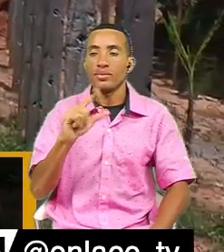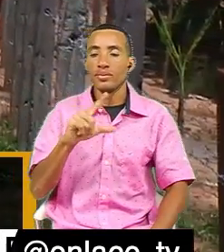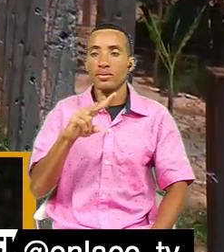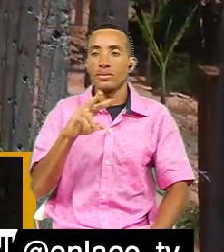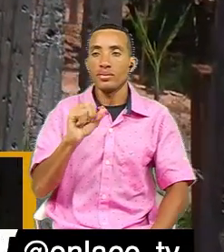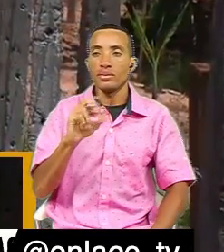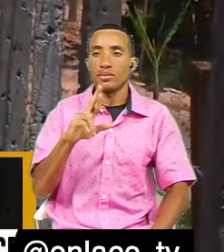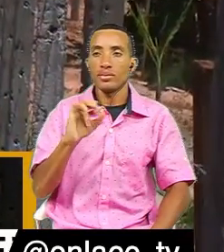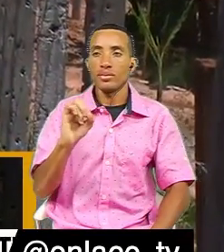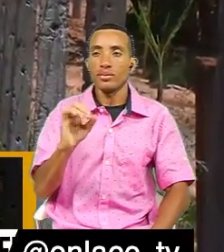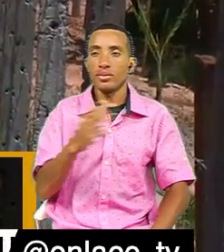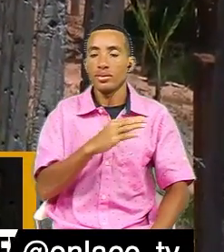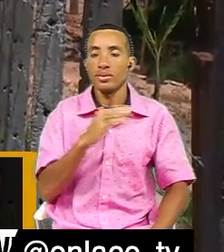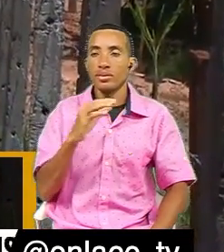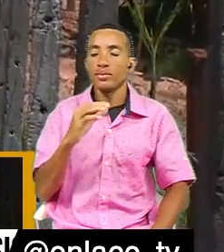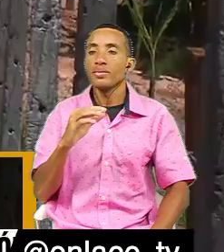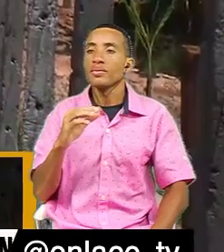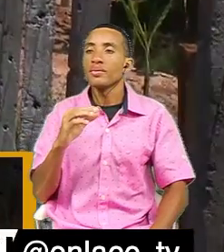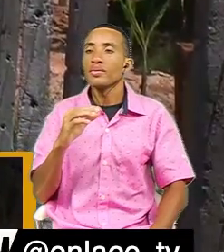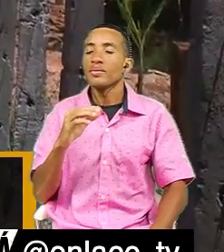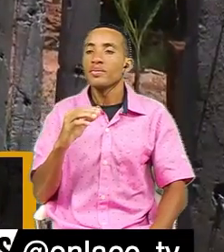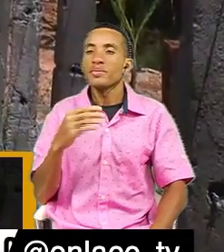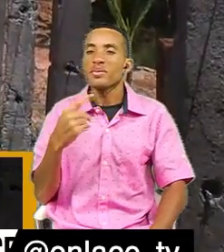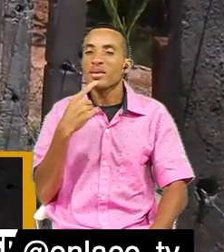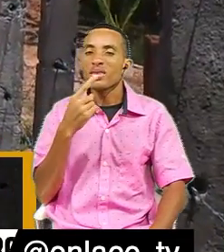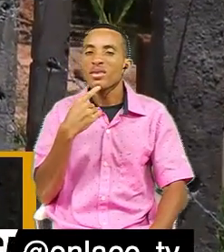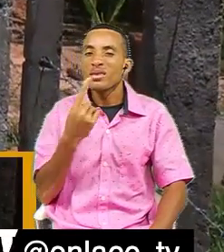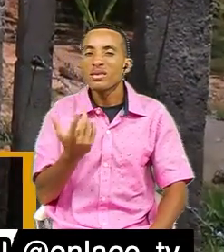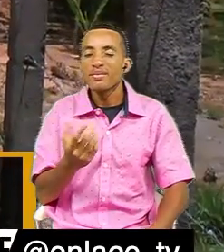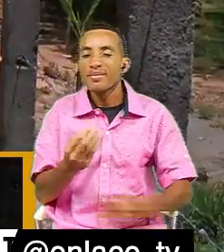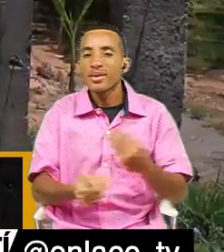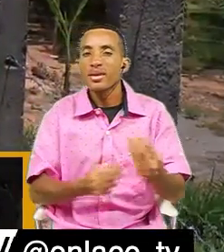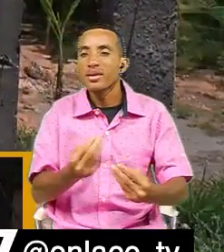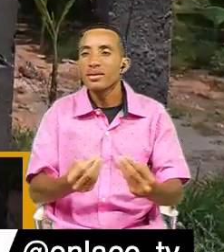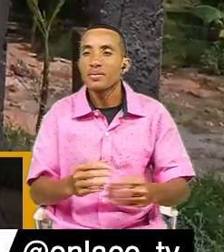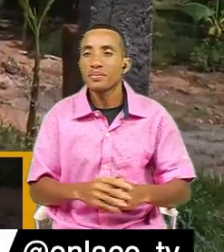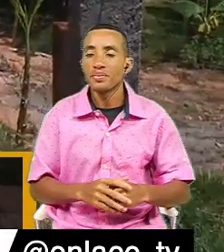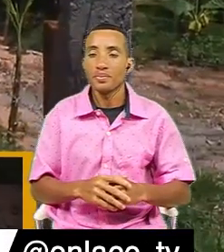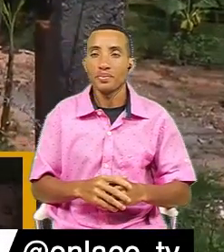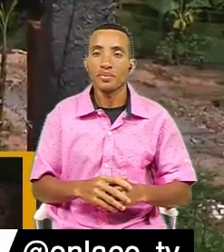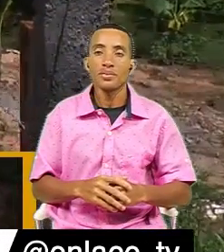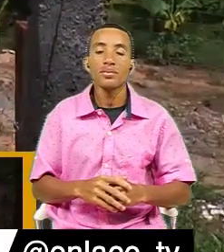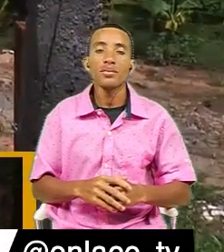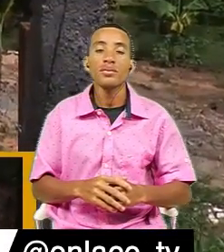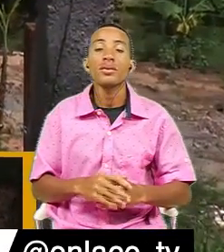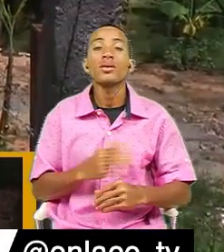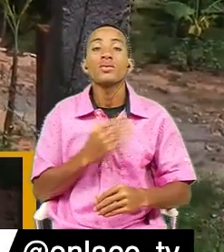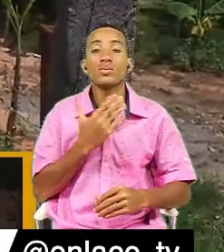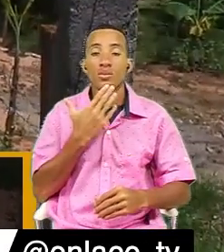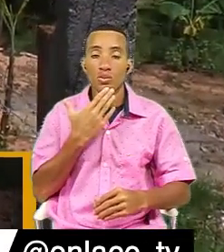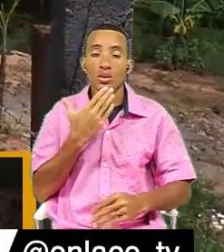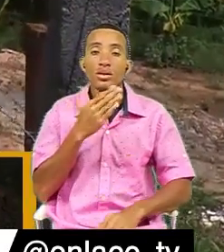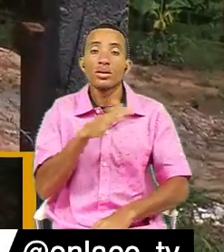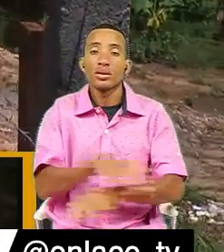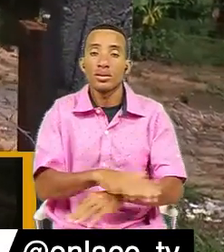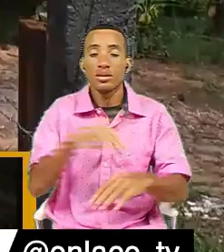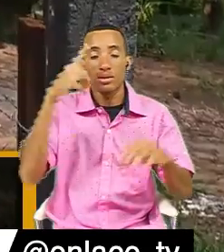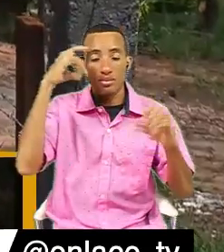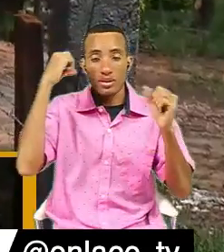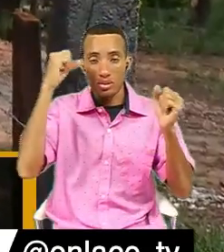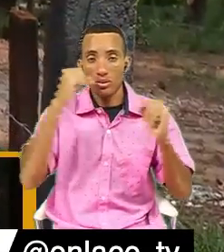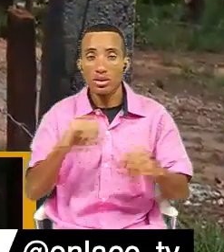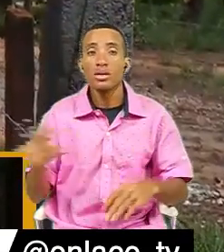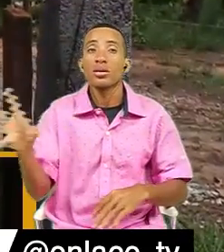Bersinge, edil de la Comuna 3. ¿Qué decir frente a este tema, señor edil? Muy buenas tardes, es preocupante, Pedro, y amable